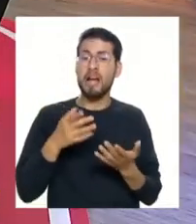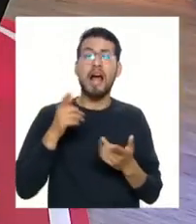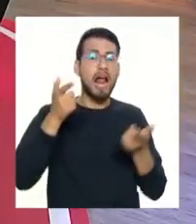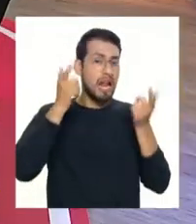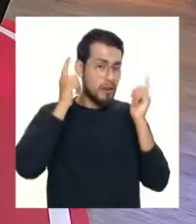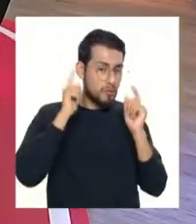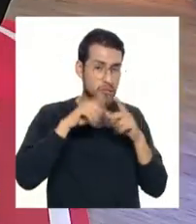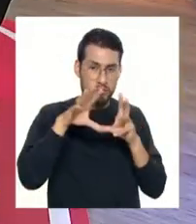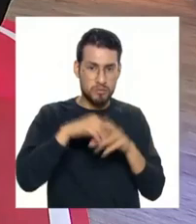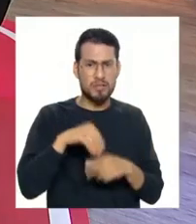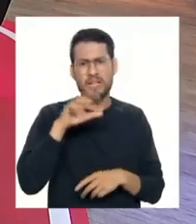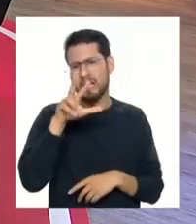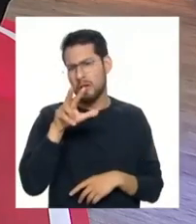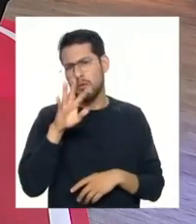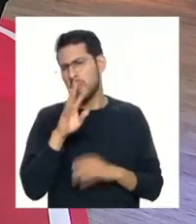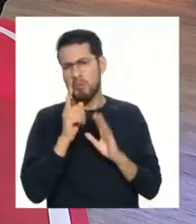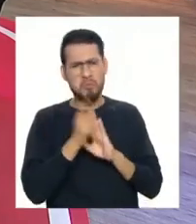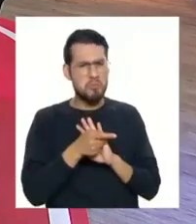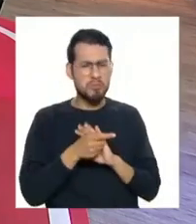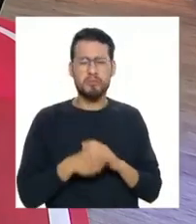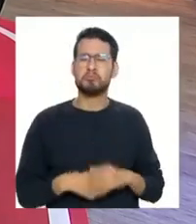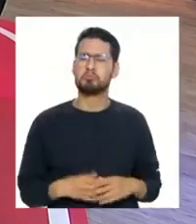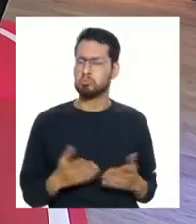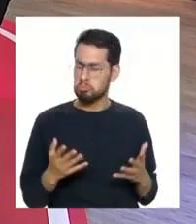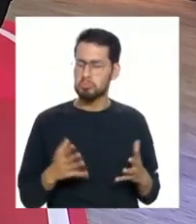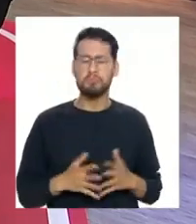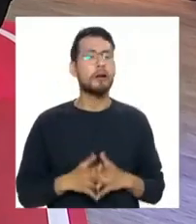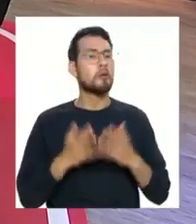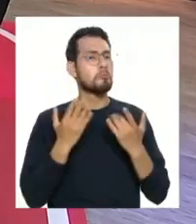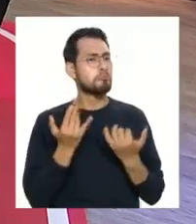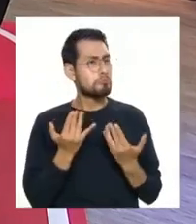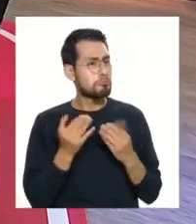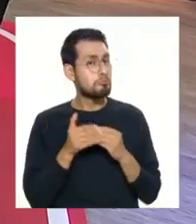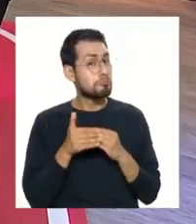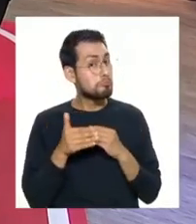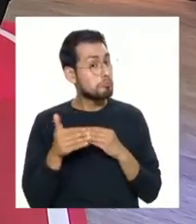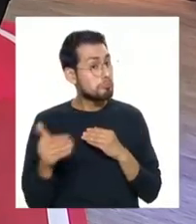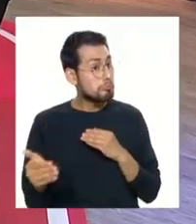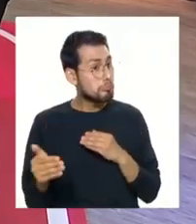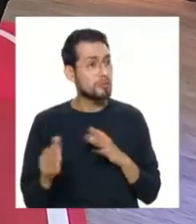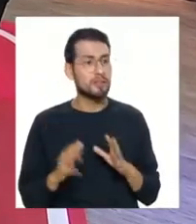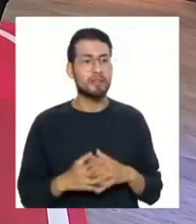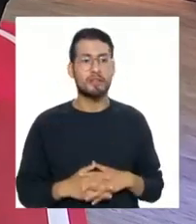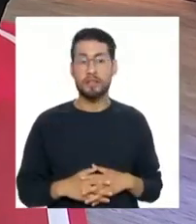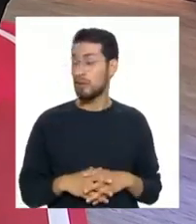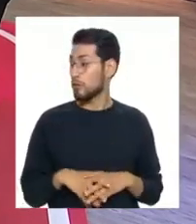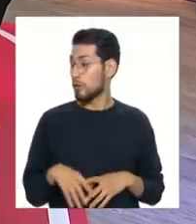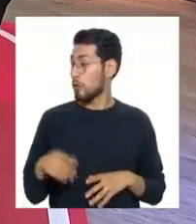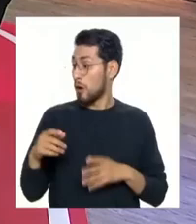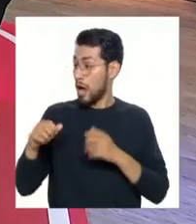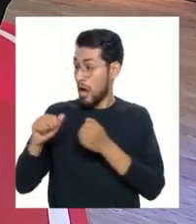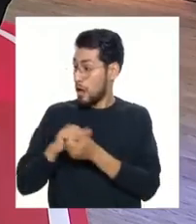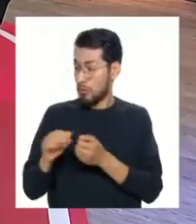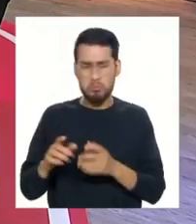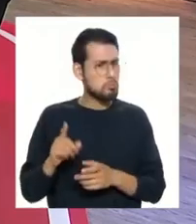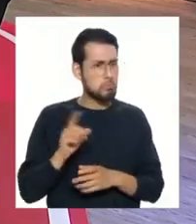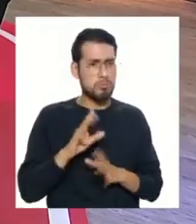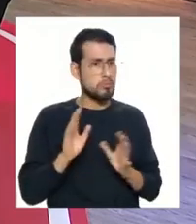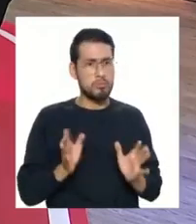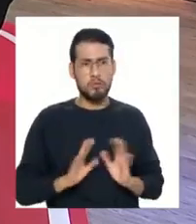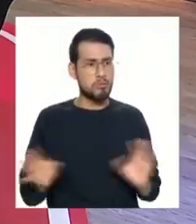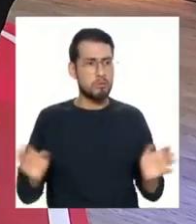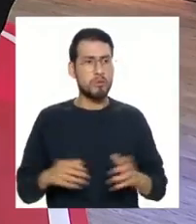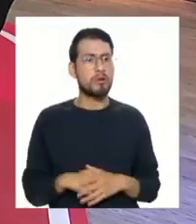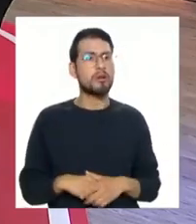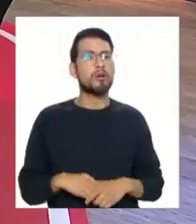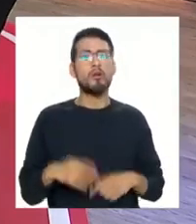otros vegetales. 3 a 4 minutos. Esperamos ese tiempo y ya lo tenemos listo. No hay necesidad. No necesita enjuagar. Ya no